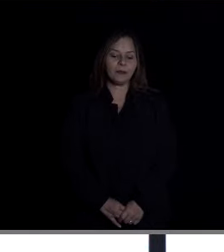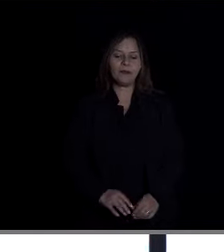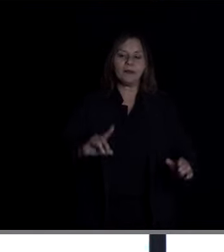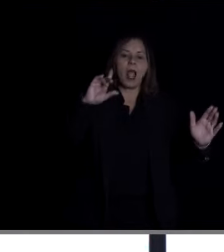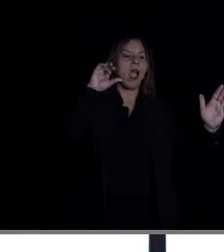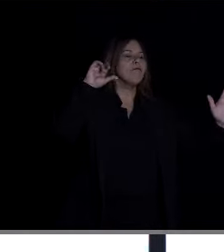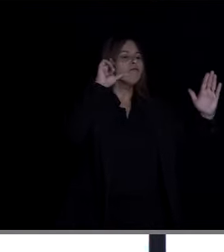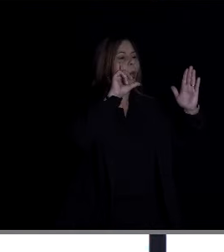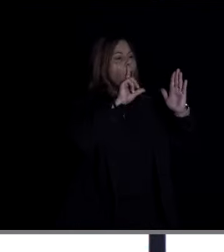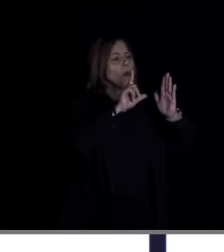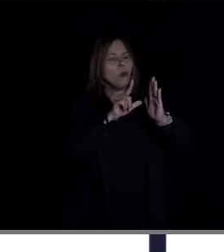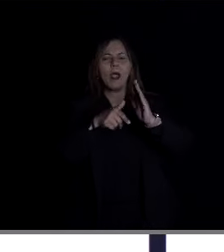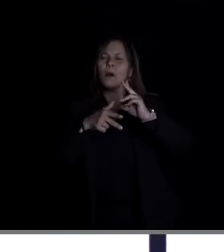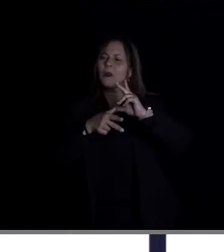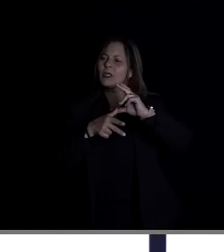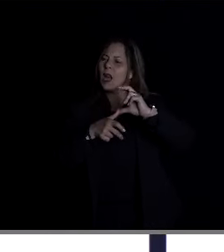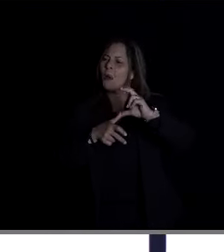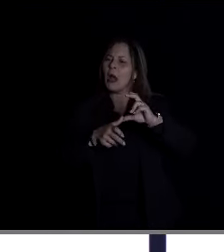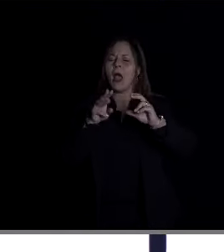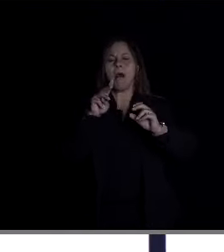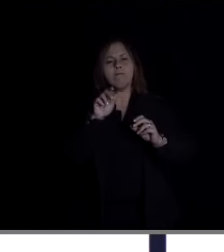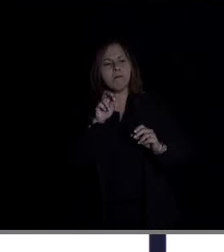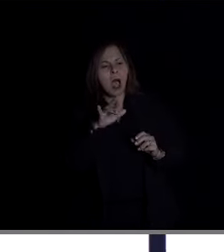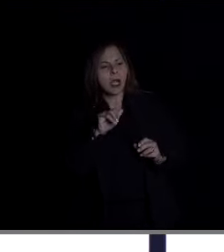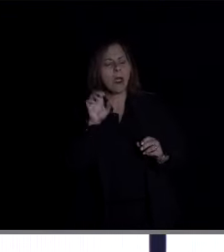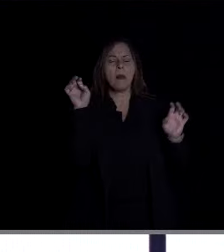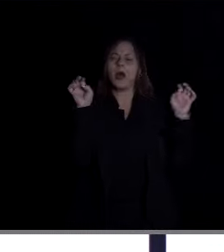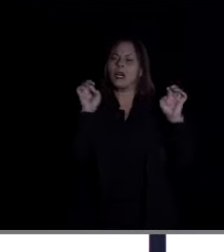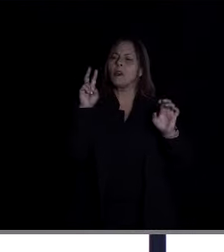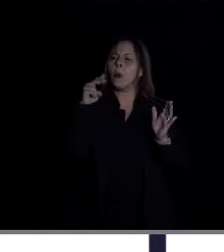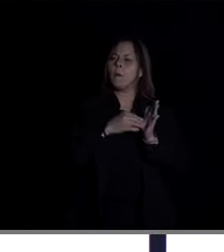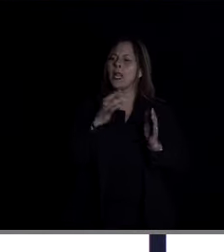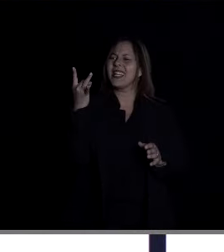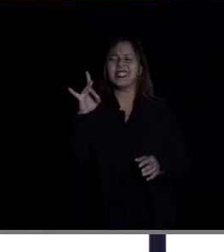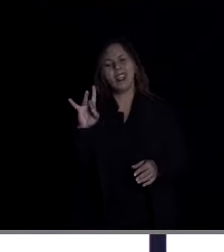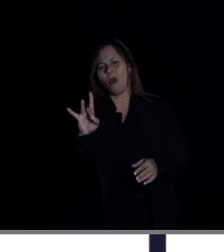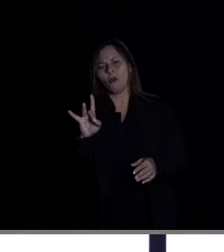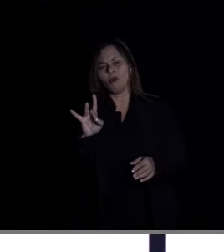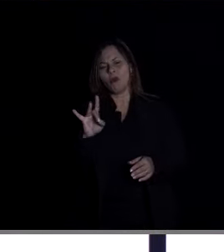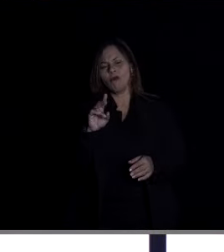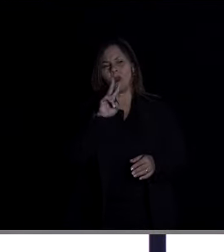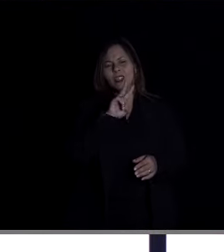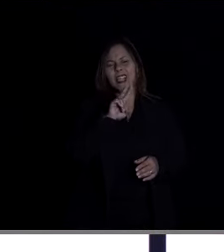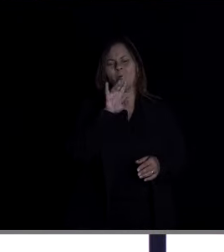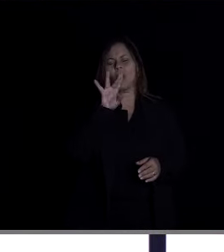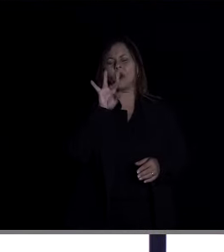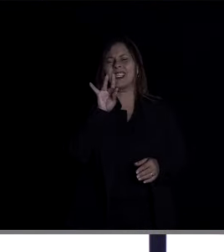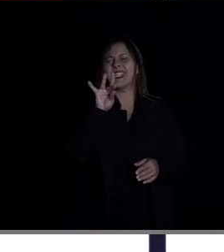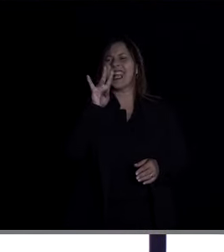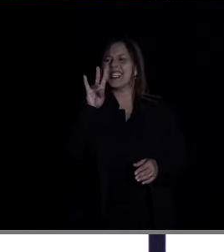Luego de la devastación del huracán María, para enero del 2018, de